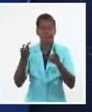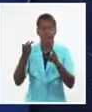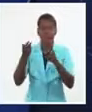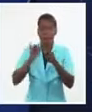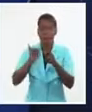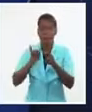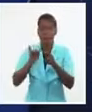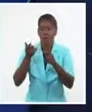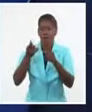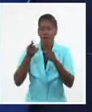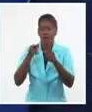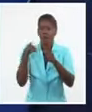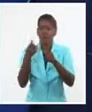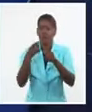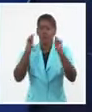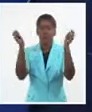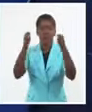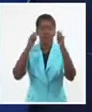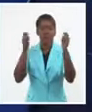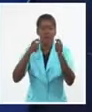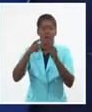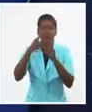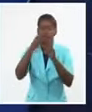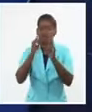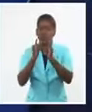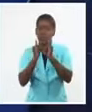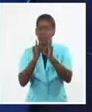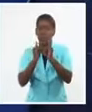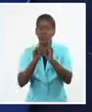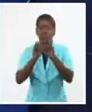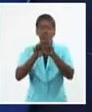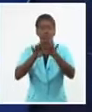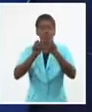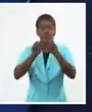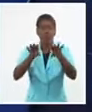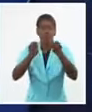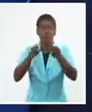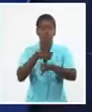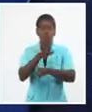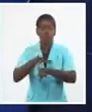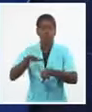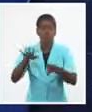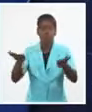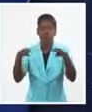del noticiero del festival que se va a transmitir por el canal Habana y por el canal Cubavisión Internacional, así